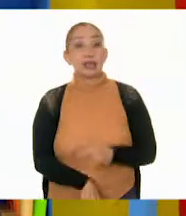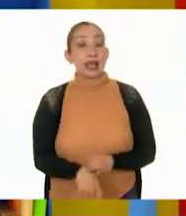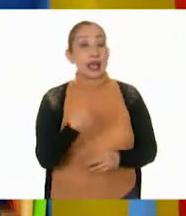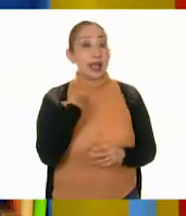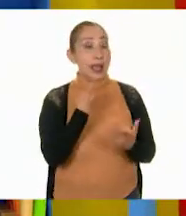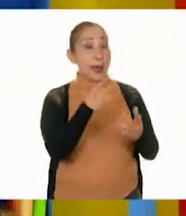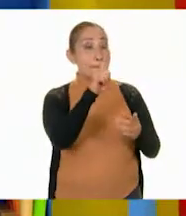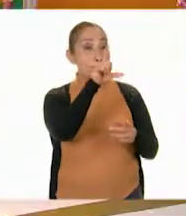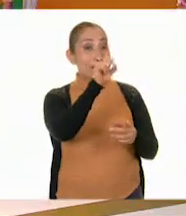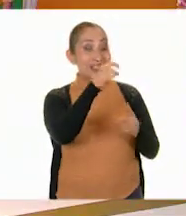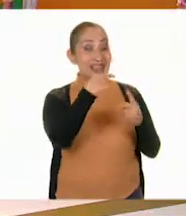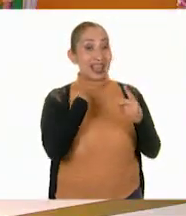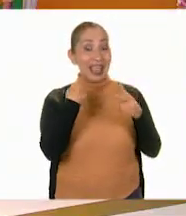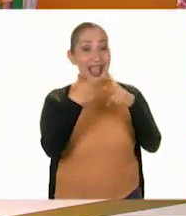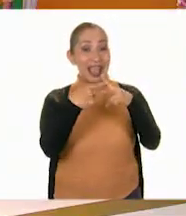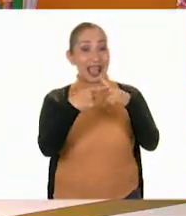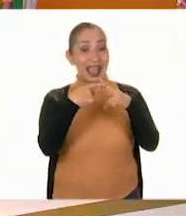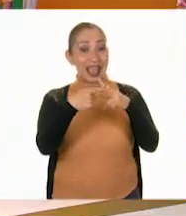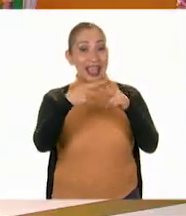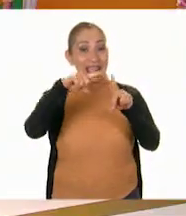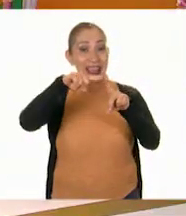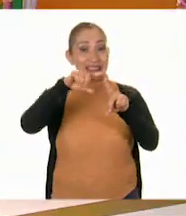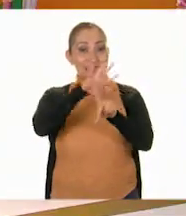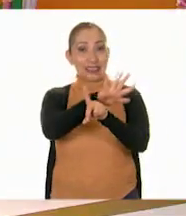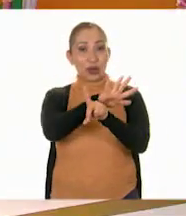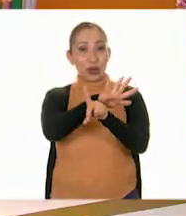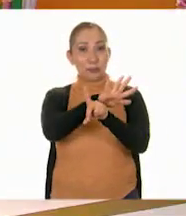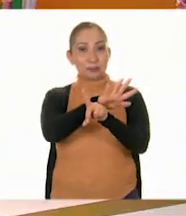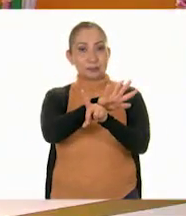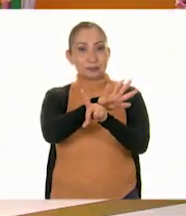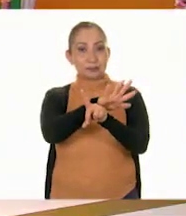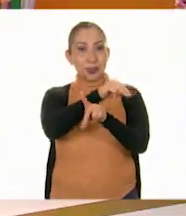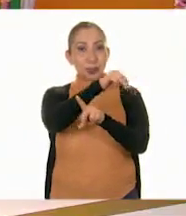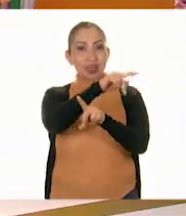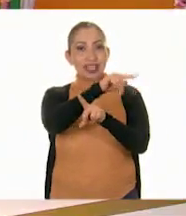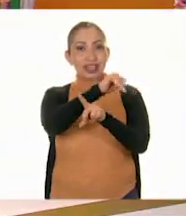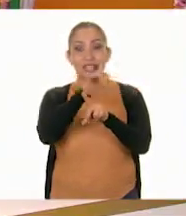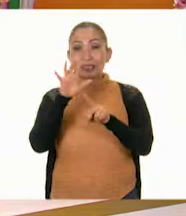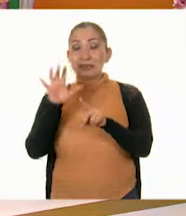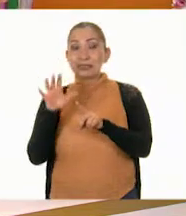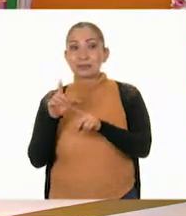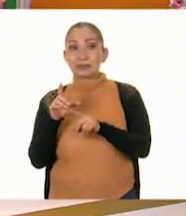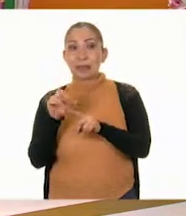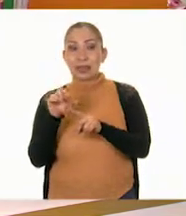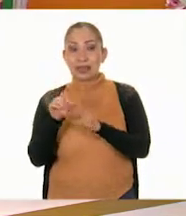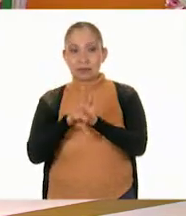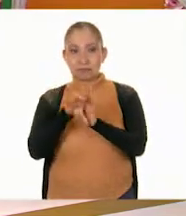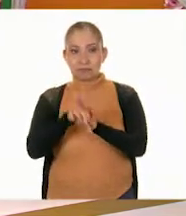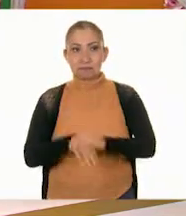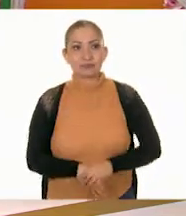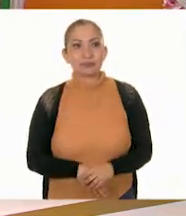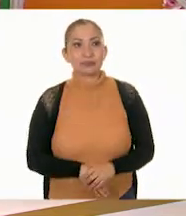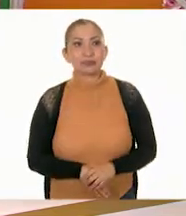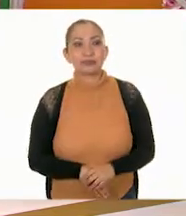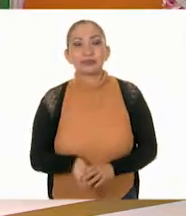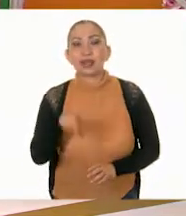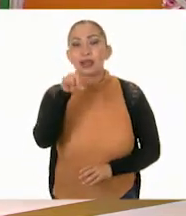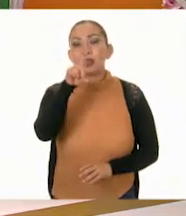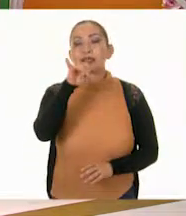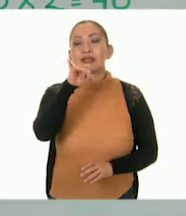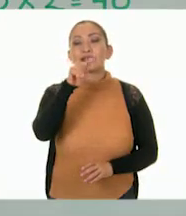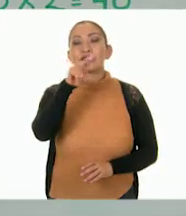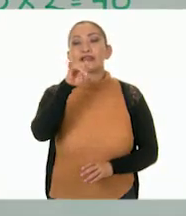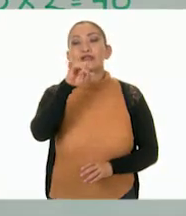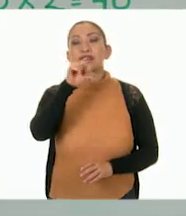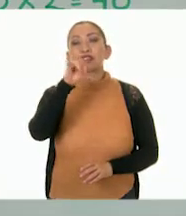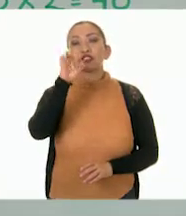5. Entonces, dividir las 20 rebanadas entre los 5 molletes. Entre los 5 molletes. Sería una división. Uh-huh. Vamos a anotar